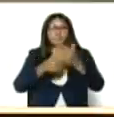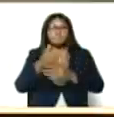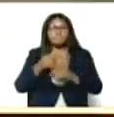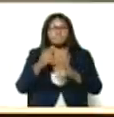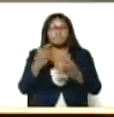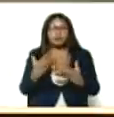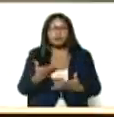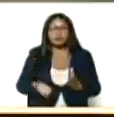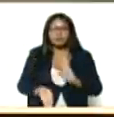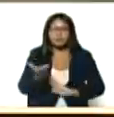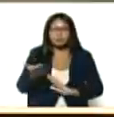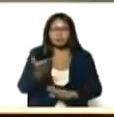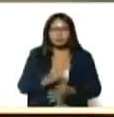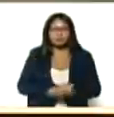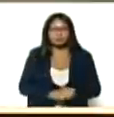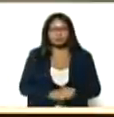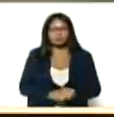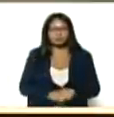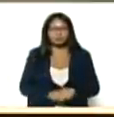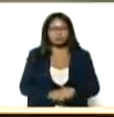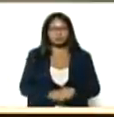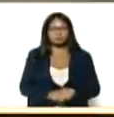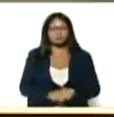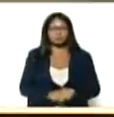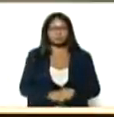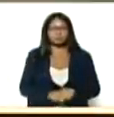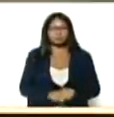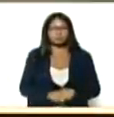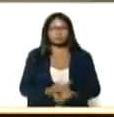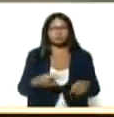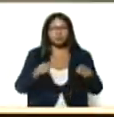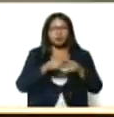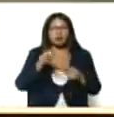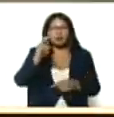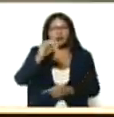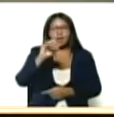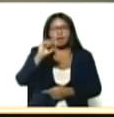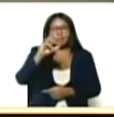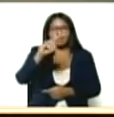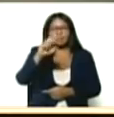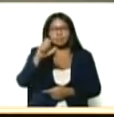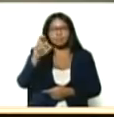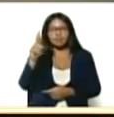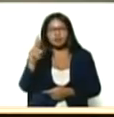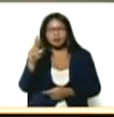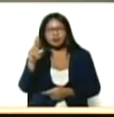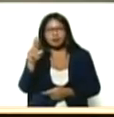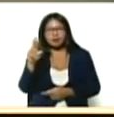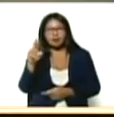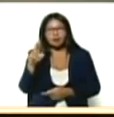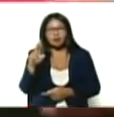Cerebrín. ¿Ah? Igualmente, Neider Lara. Neider,